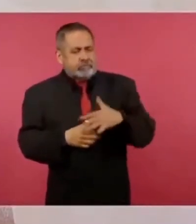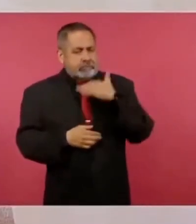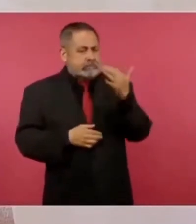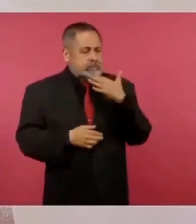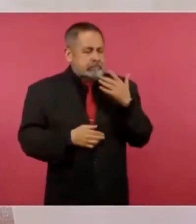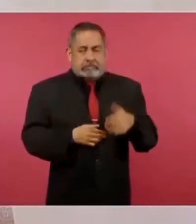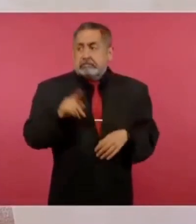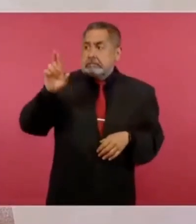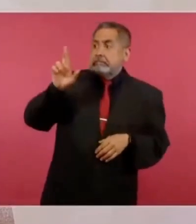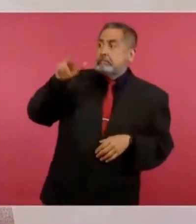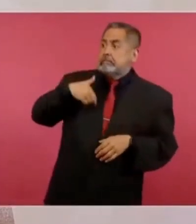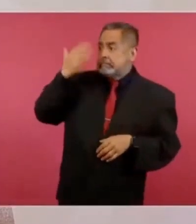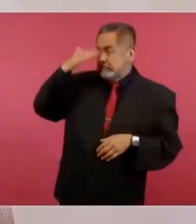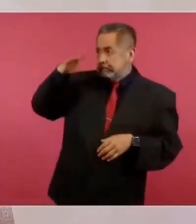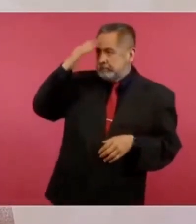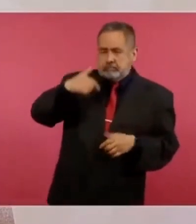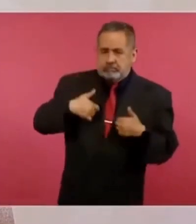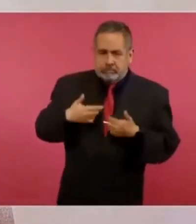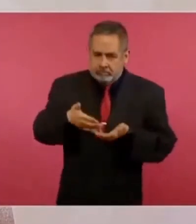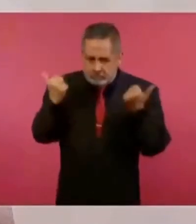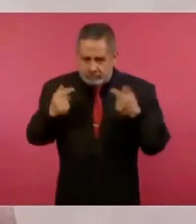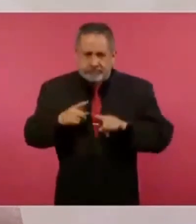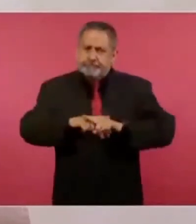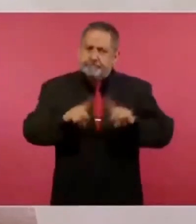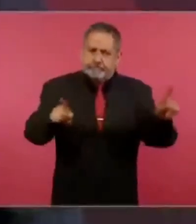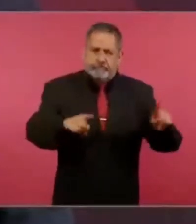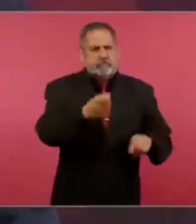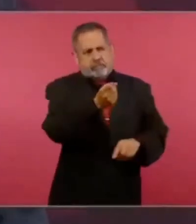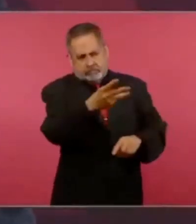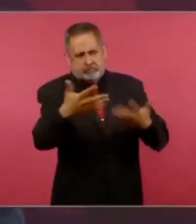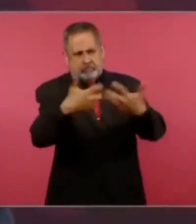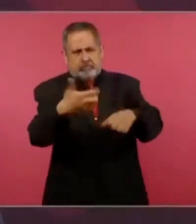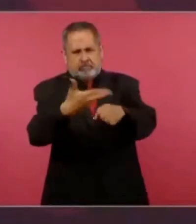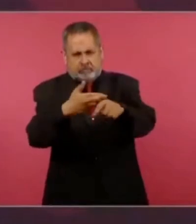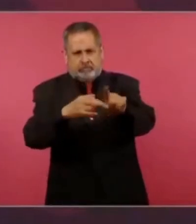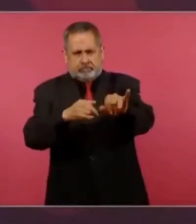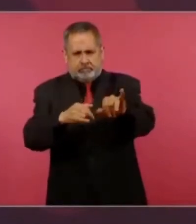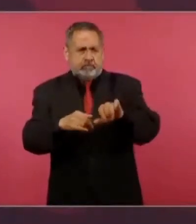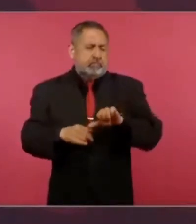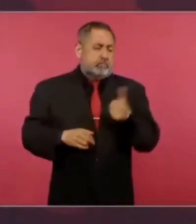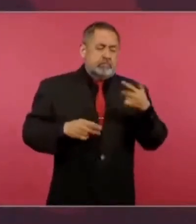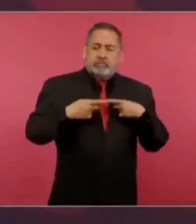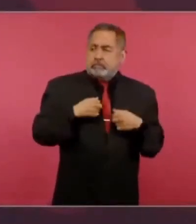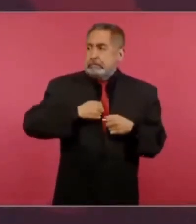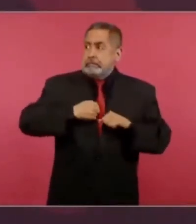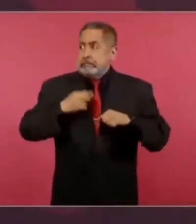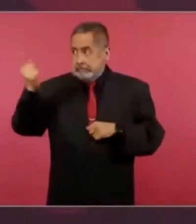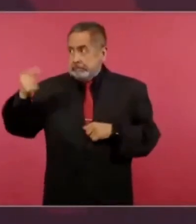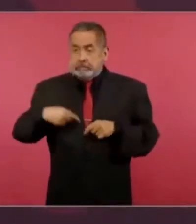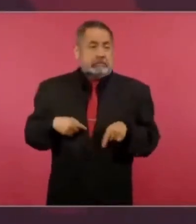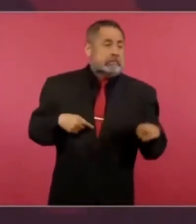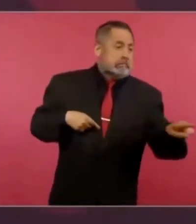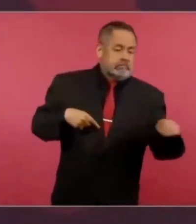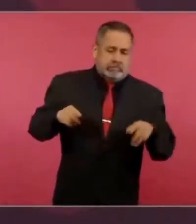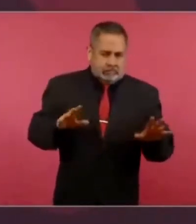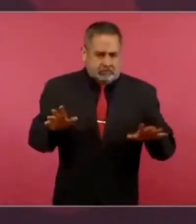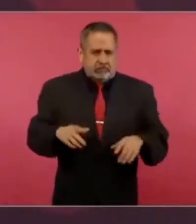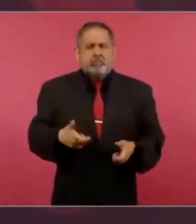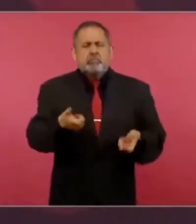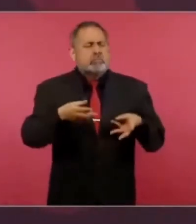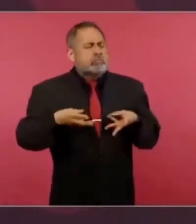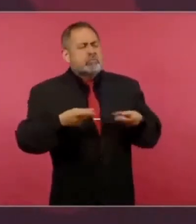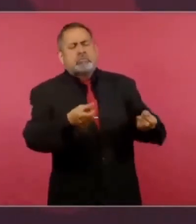influencia. Una cosa es el empresario y otra cosa es el traficante de influencia. ¿Cuánto nos hubiese